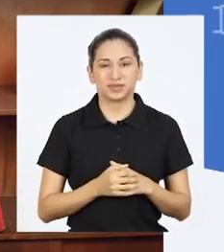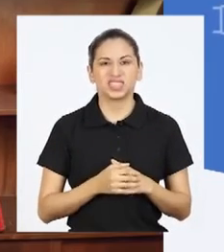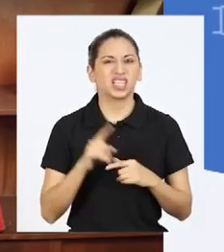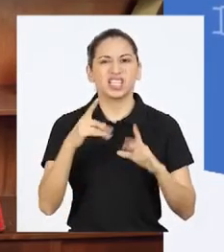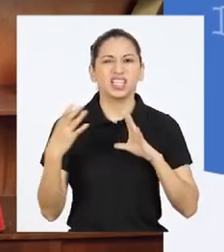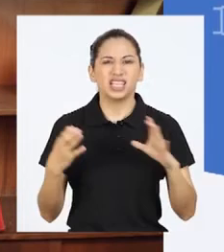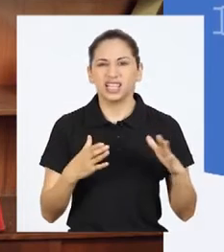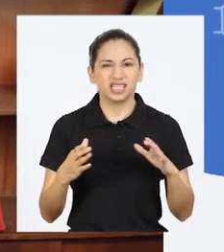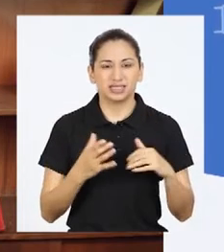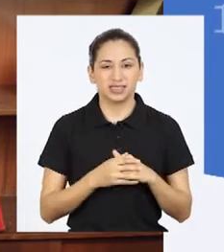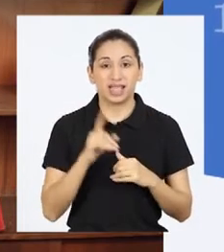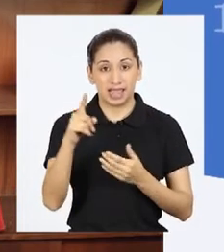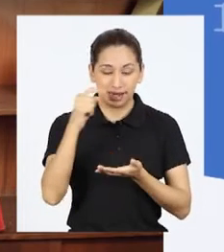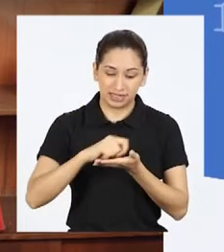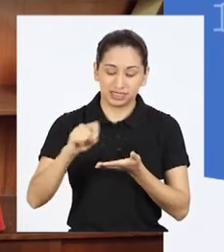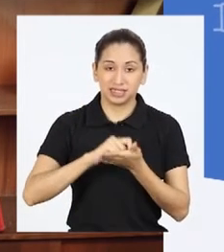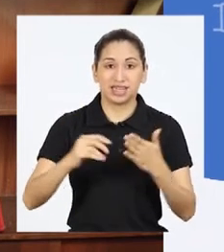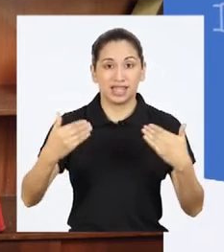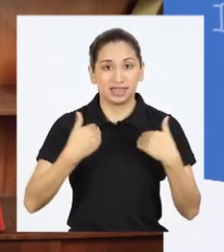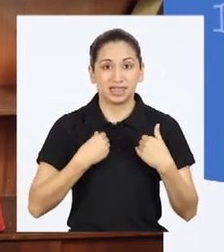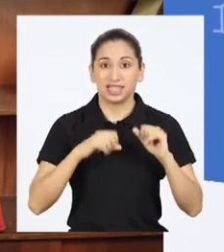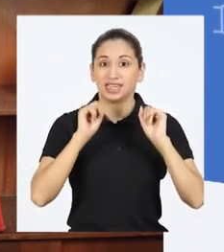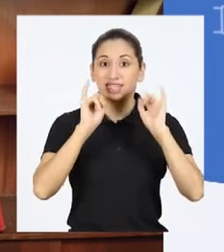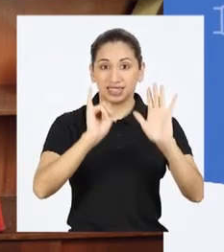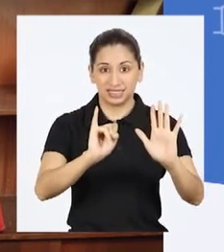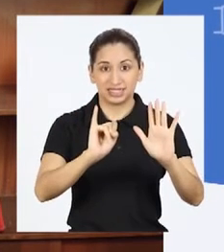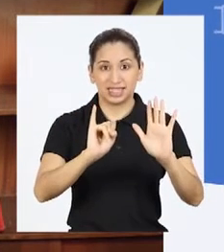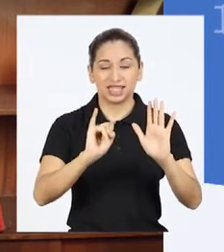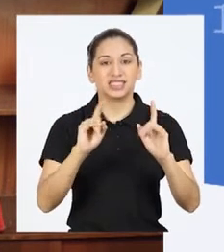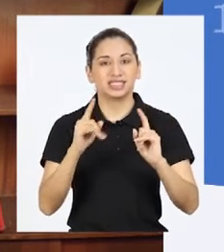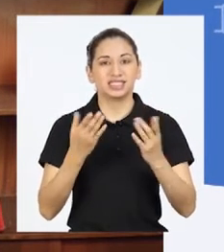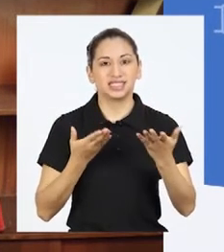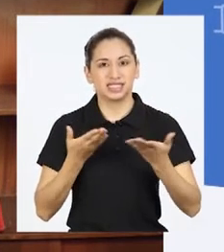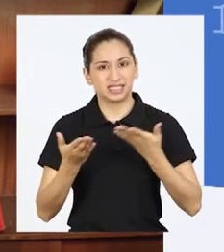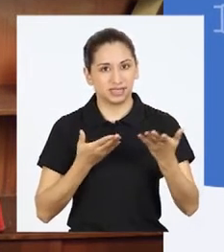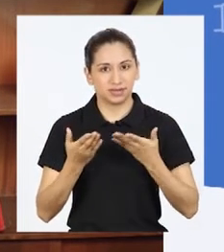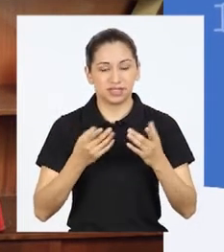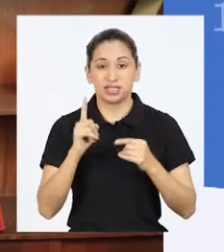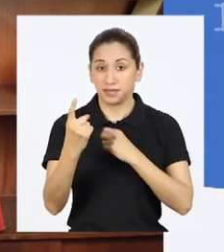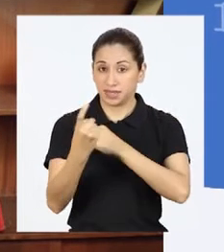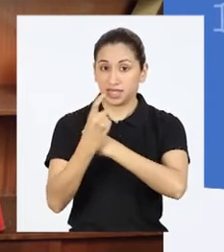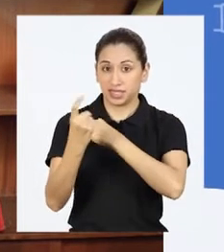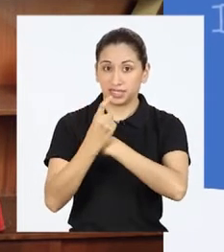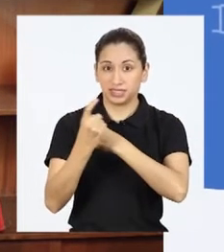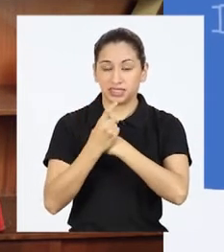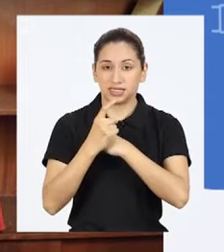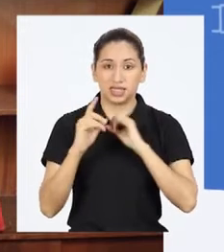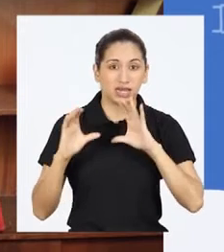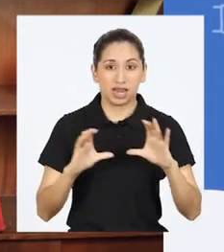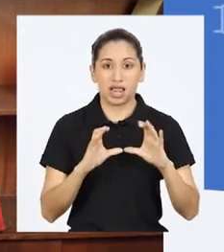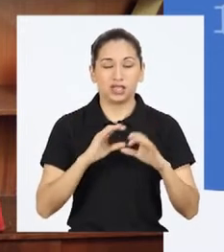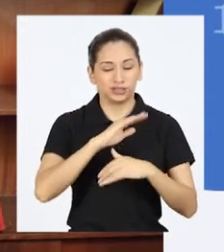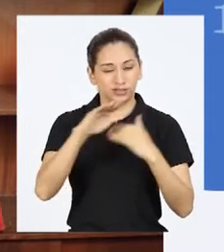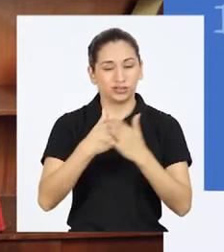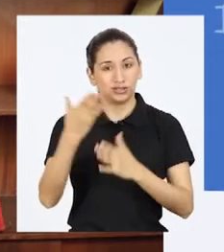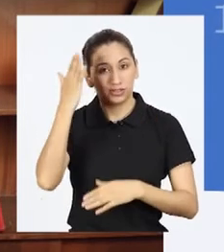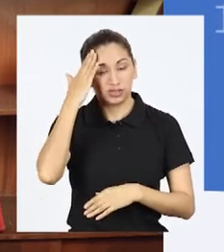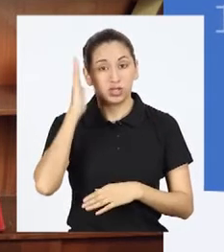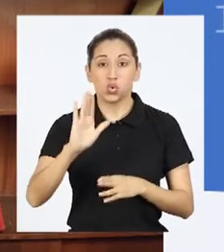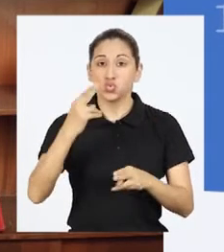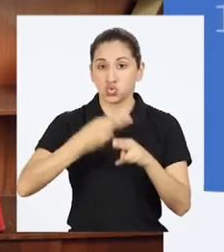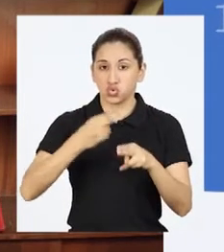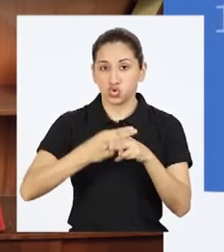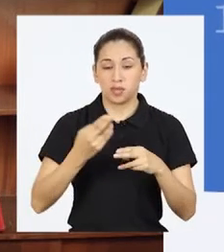Él escribió: tengo 6 honestos sirvientes y me enseñaron todo lo que sé. Sus nombres